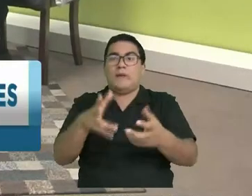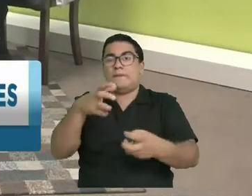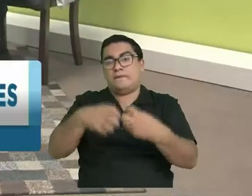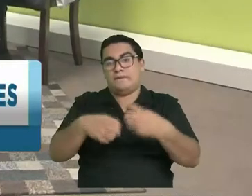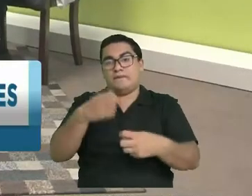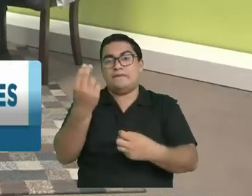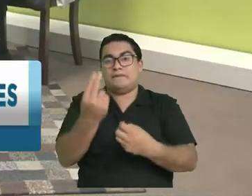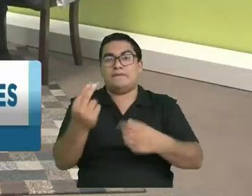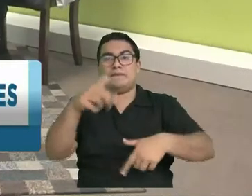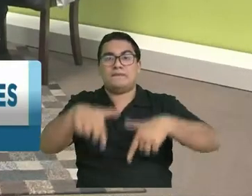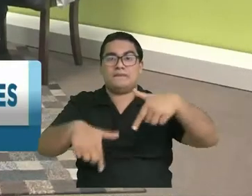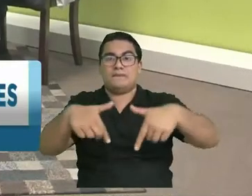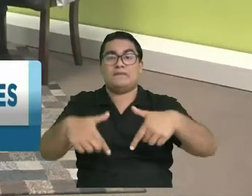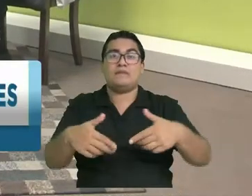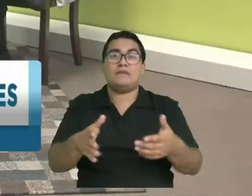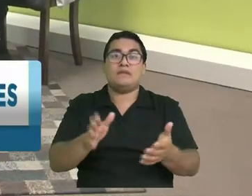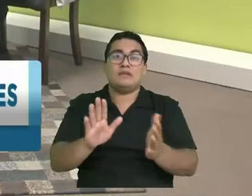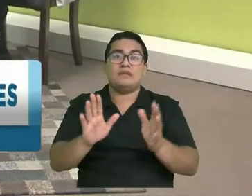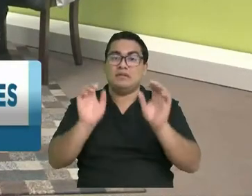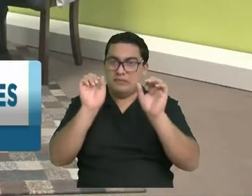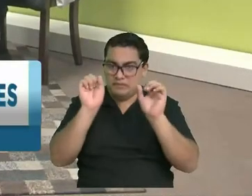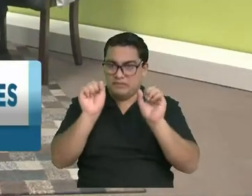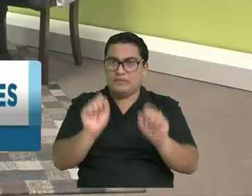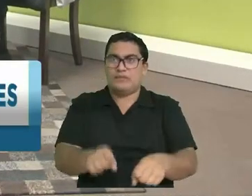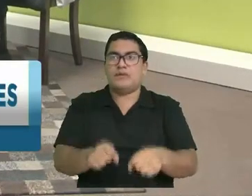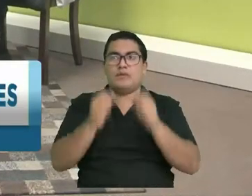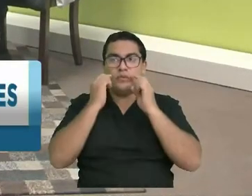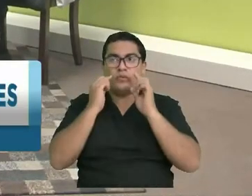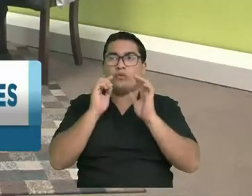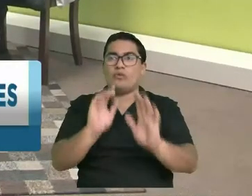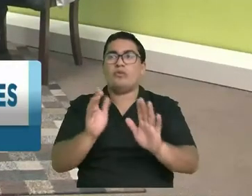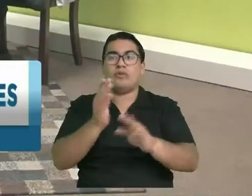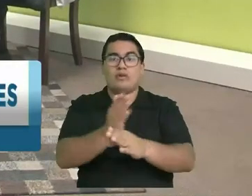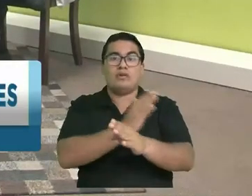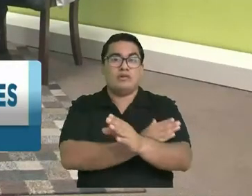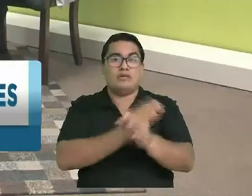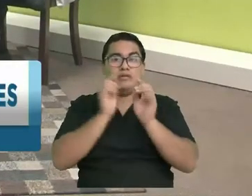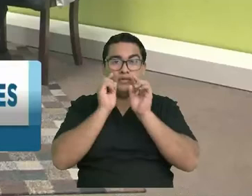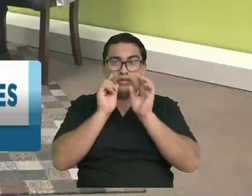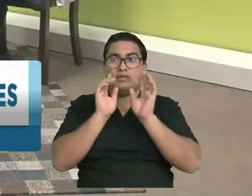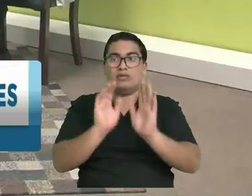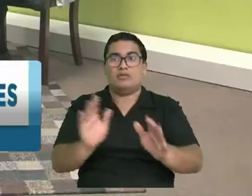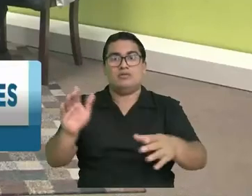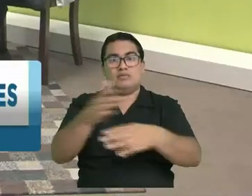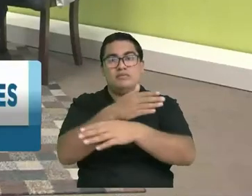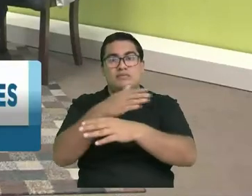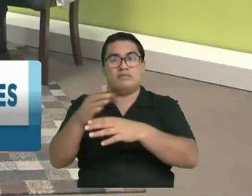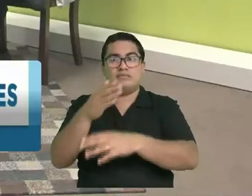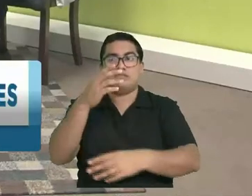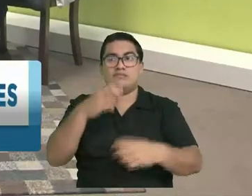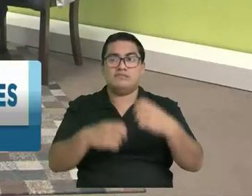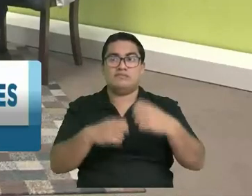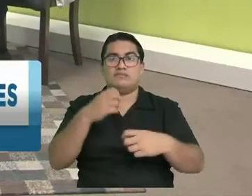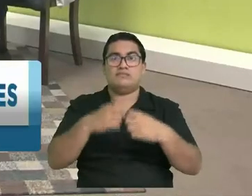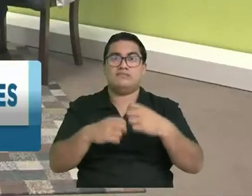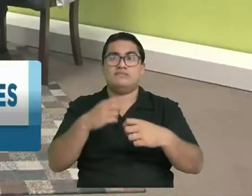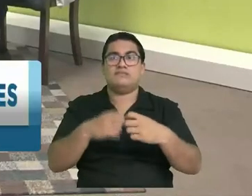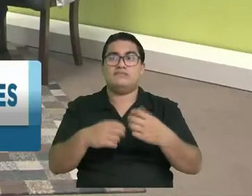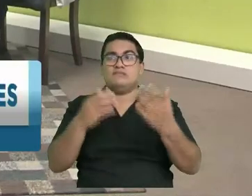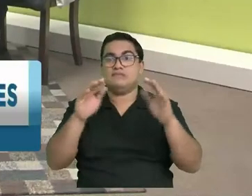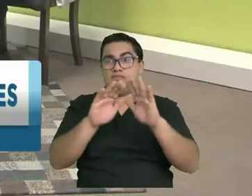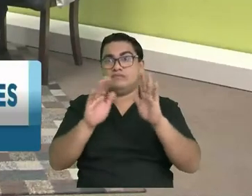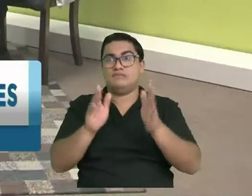de tacón. Vamos a hablar del... ¿Se puede tratar, doctor, esta mala postura que van agarrando nuestros pies,